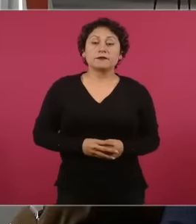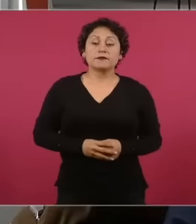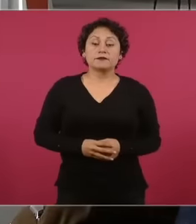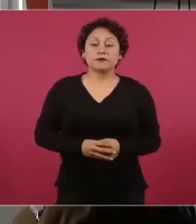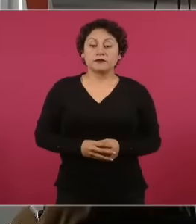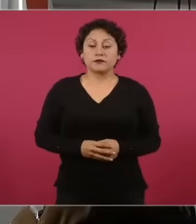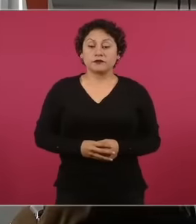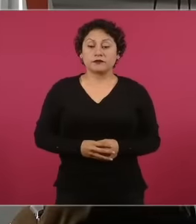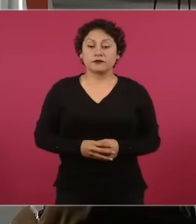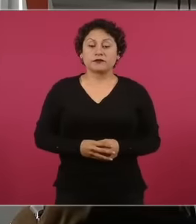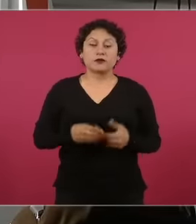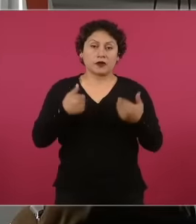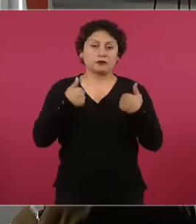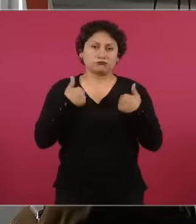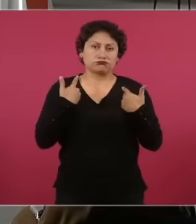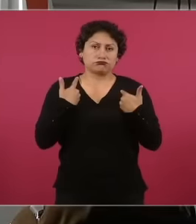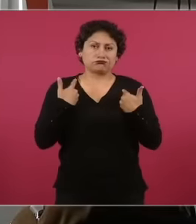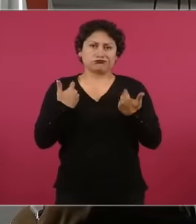lo entiendo,